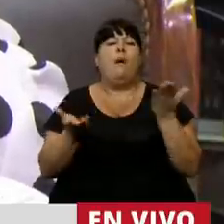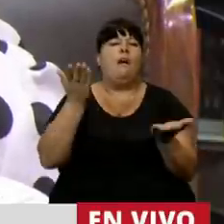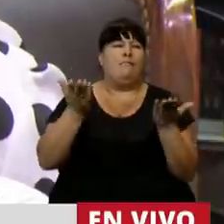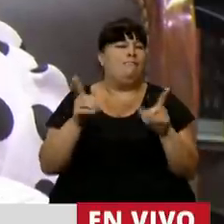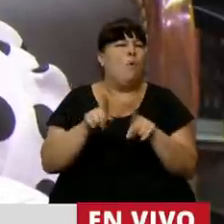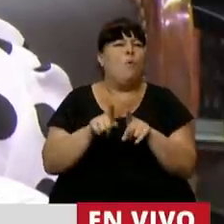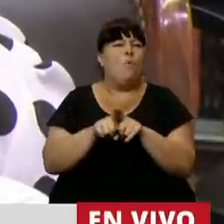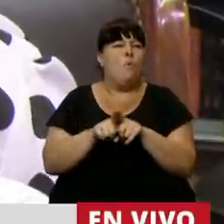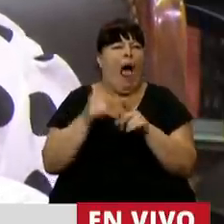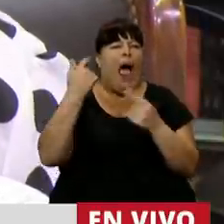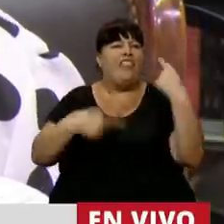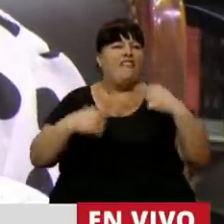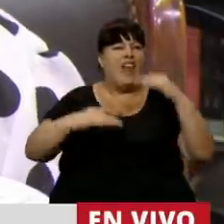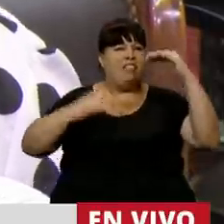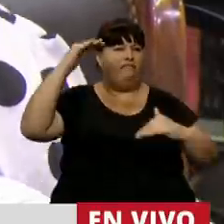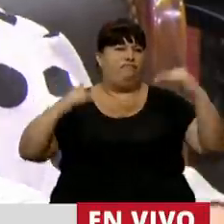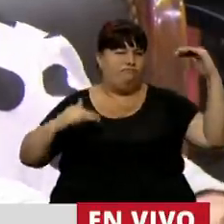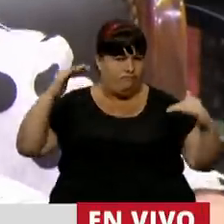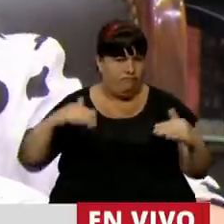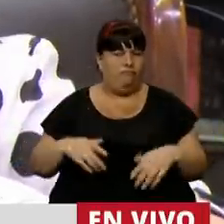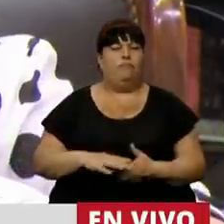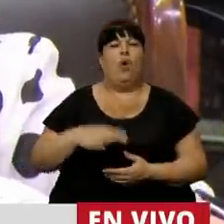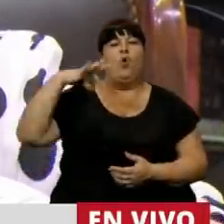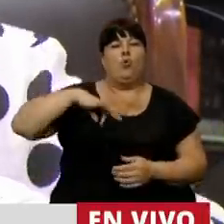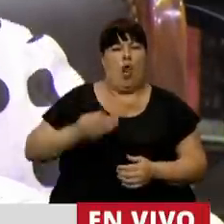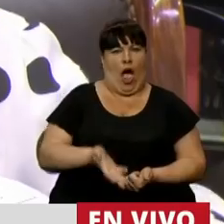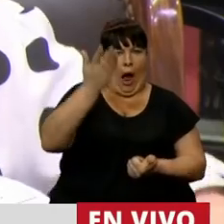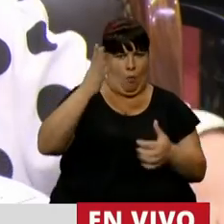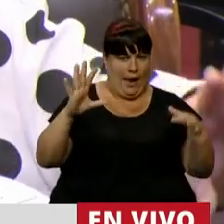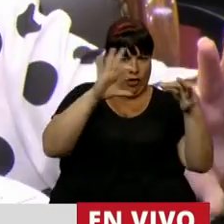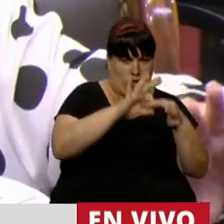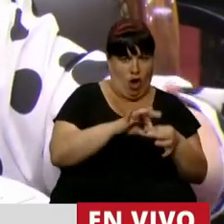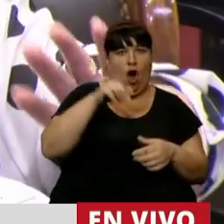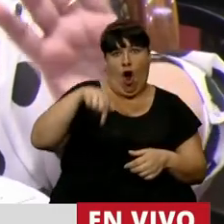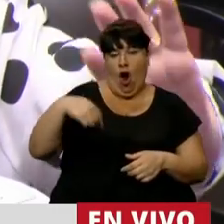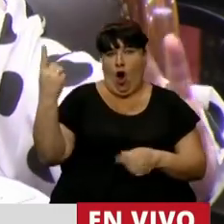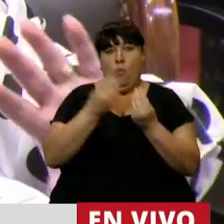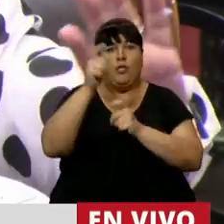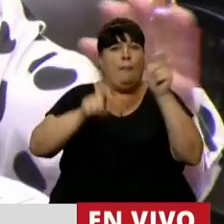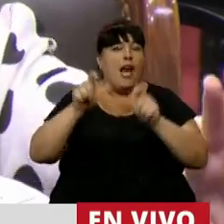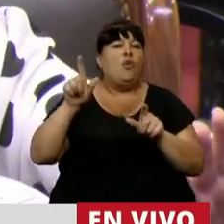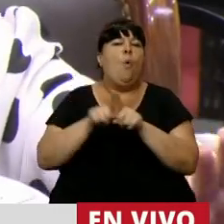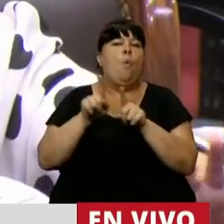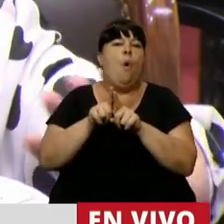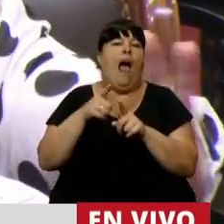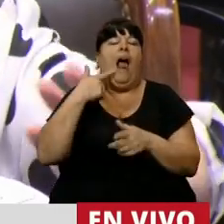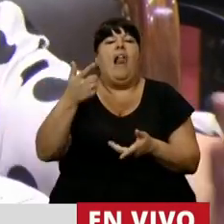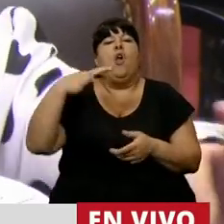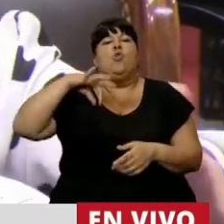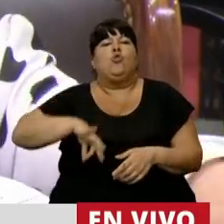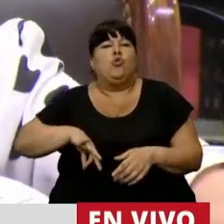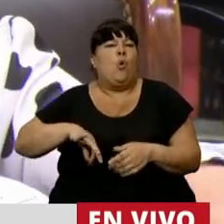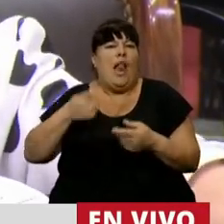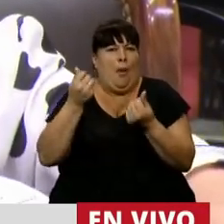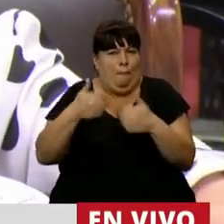parámetros absolutamente variables. Aumento de sueldos, que hoy muchos lo tienen como una entelequia, los sueldos se